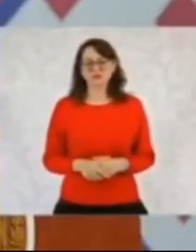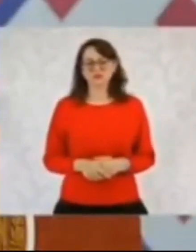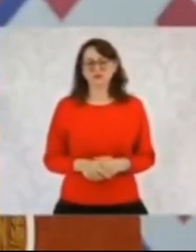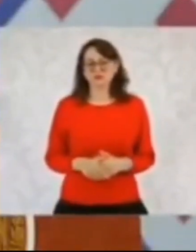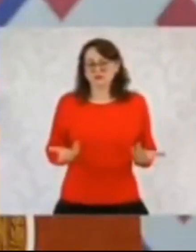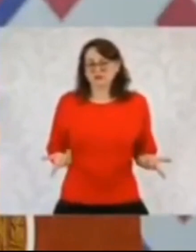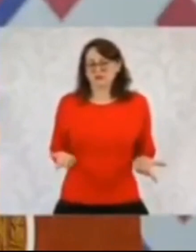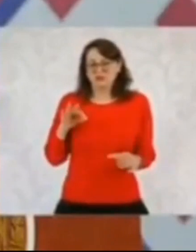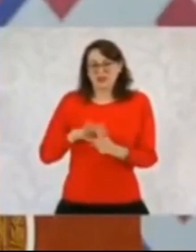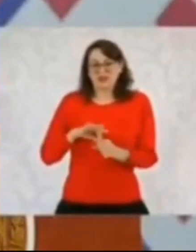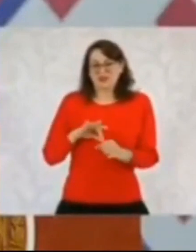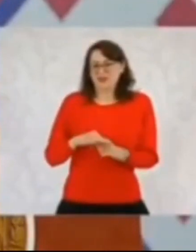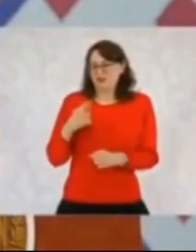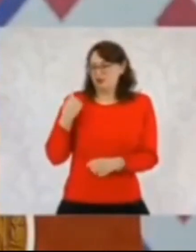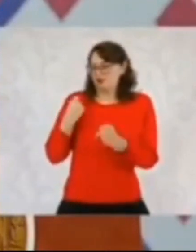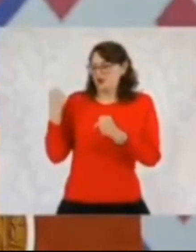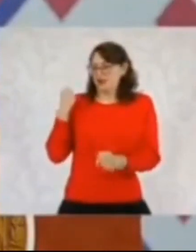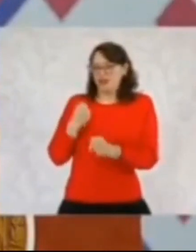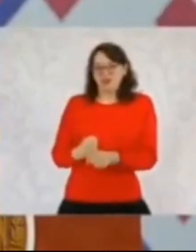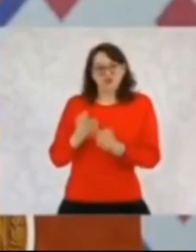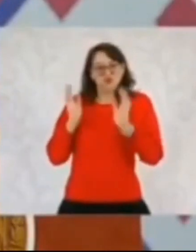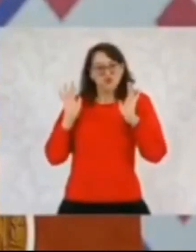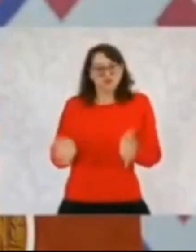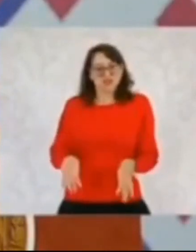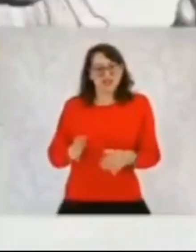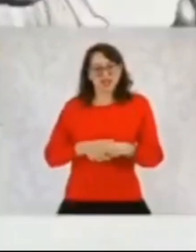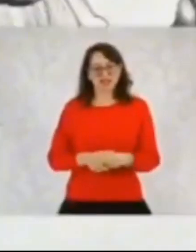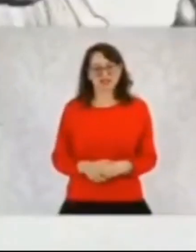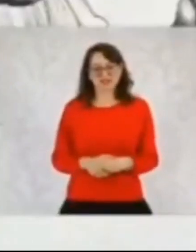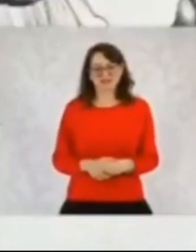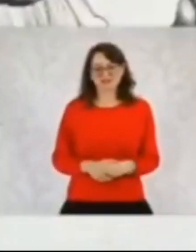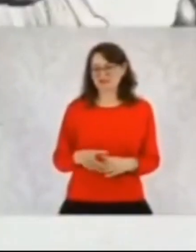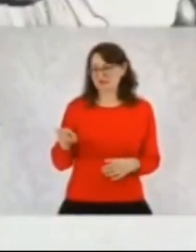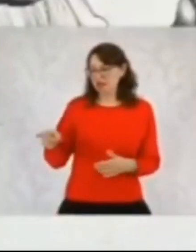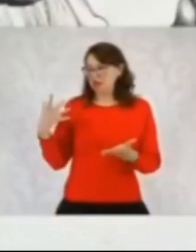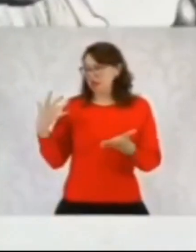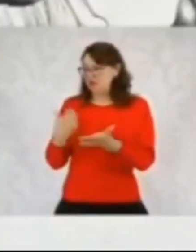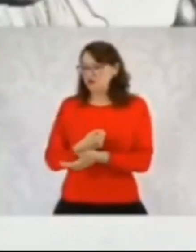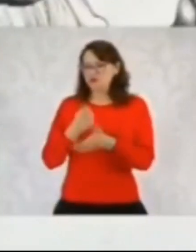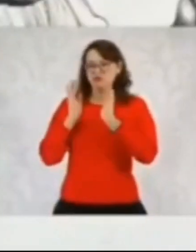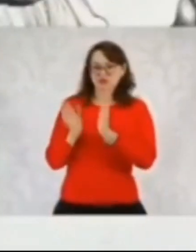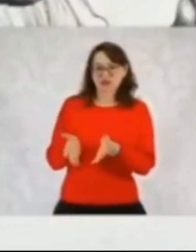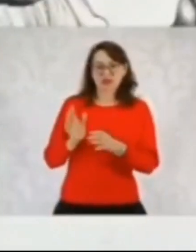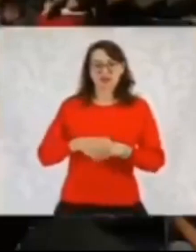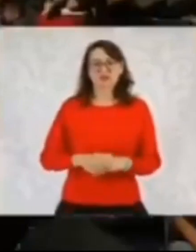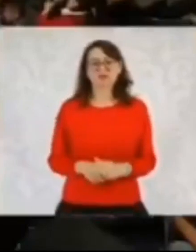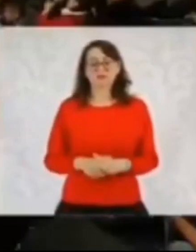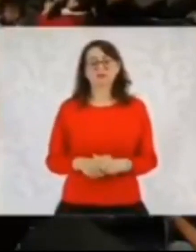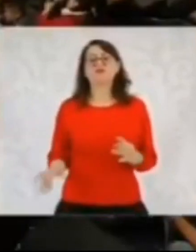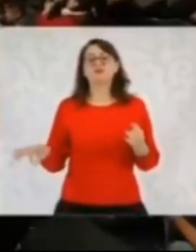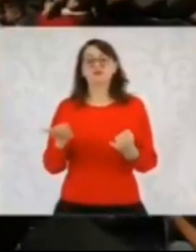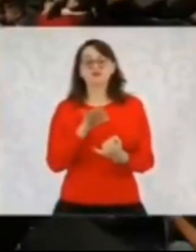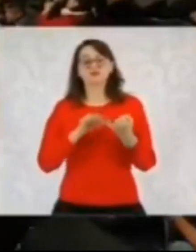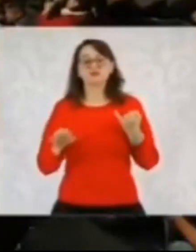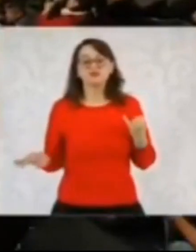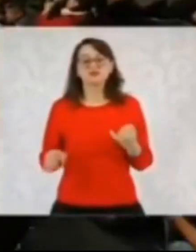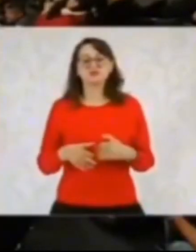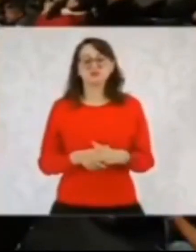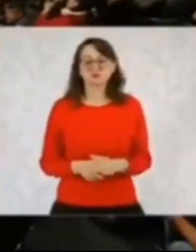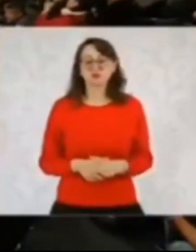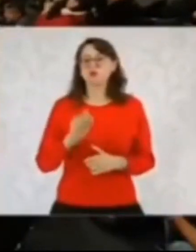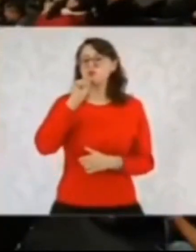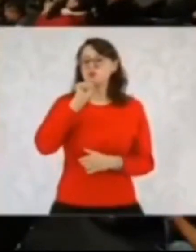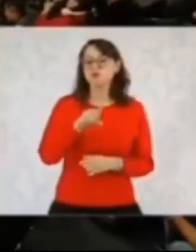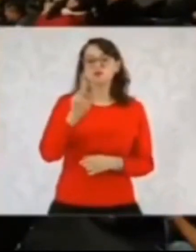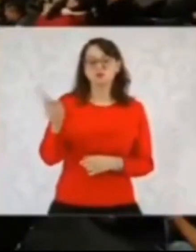ya pasaron las elecciones del 2024, ya hay los resultados del 2024. Por último, Presidenta, igual en el